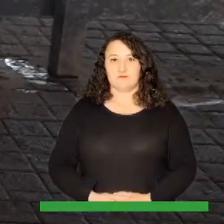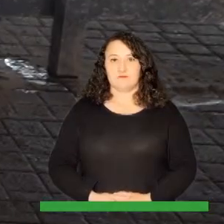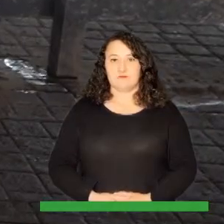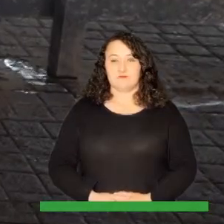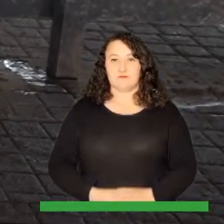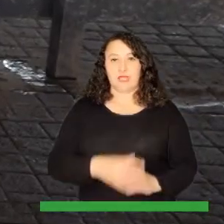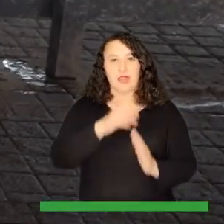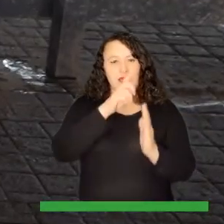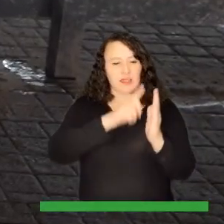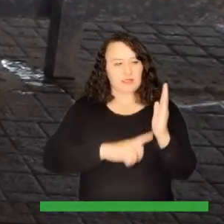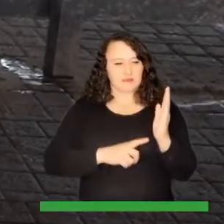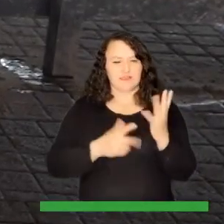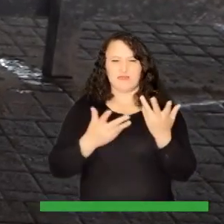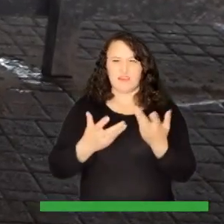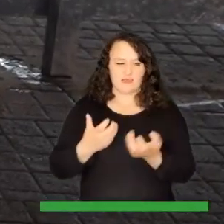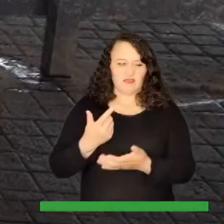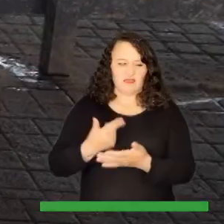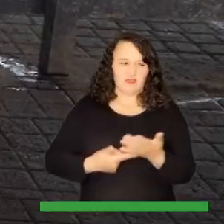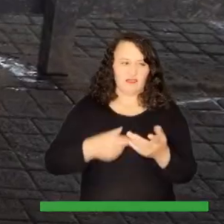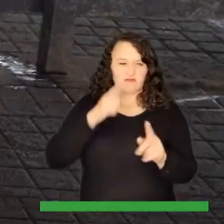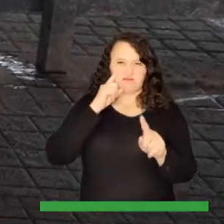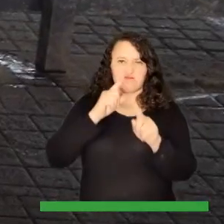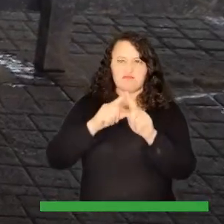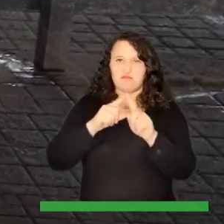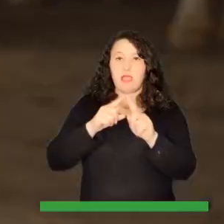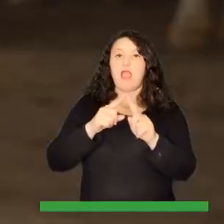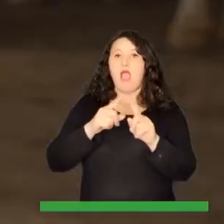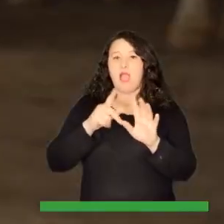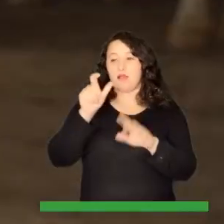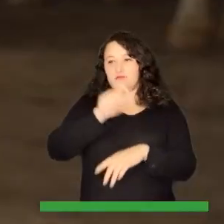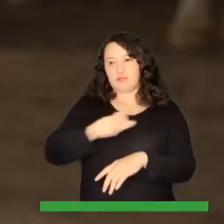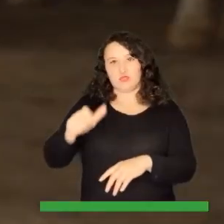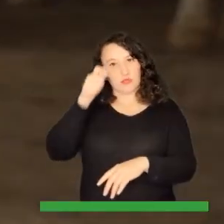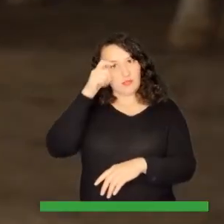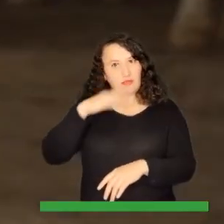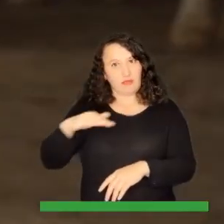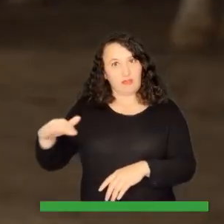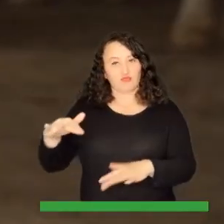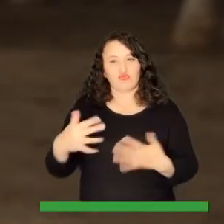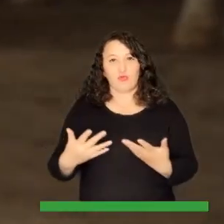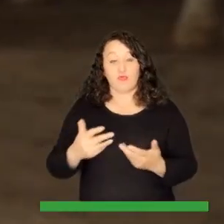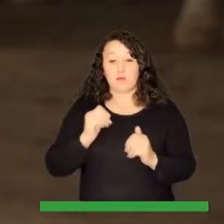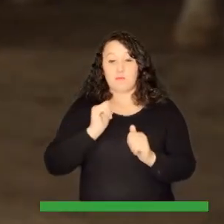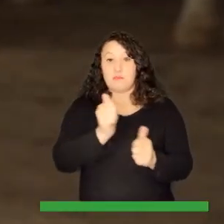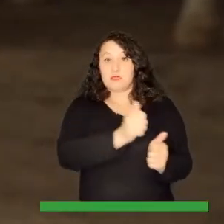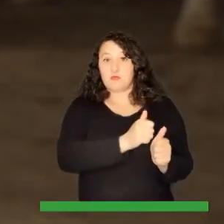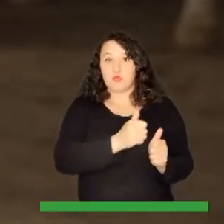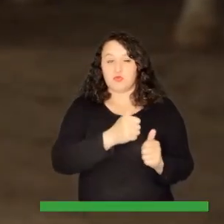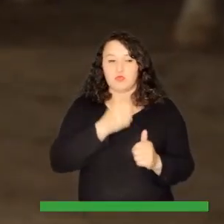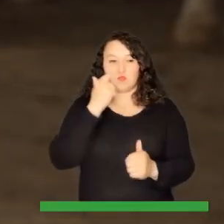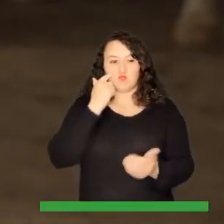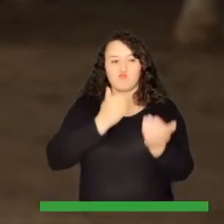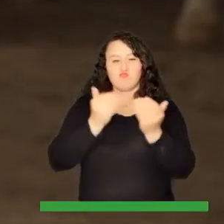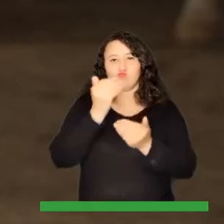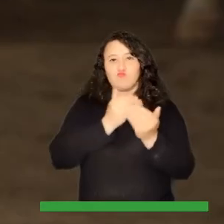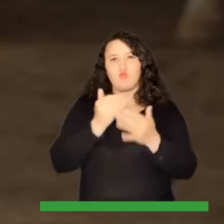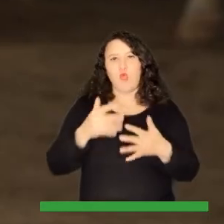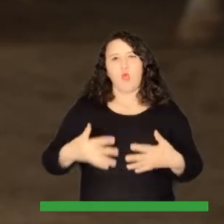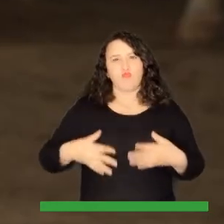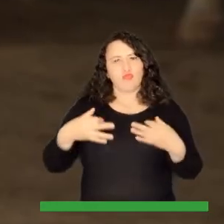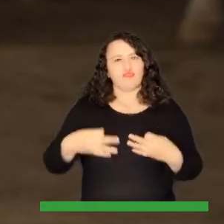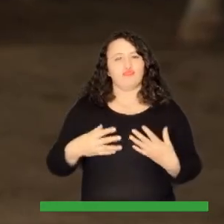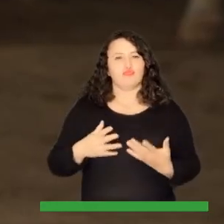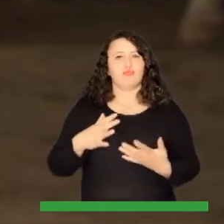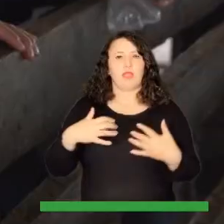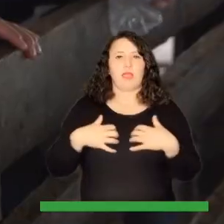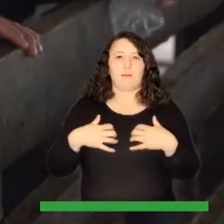La lista de chequeo lo que quiere llegar es que el ganadero, como que él mismo se haga una evaluación de cómo encuentra el bienestar